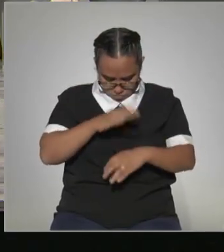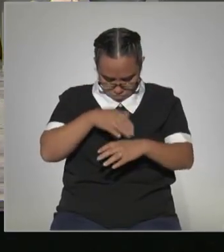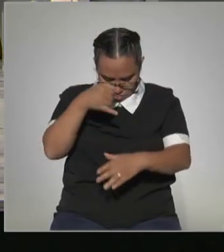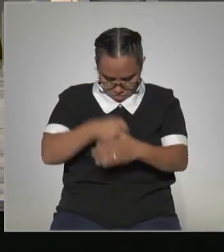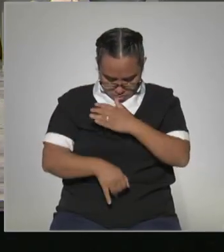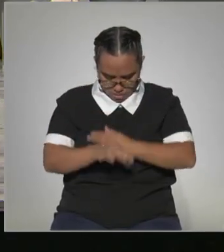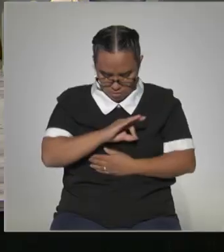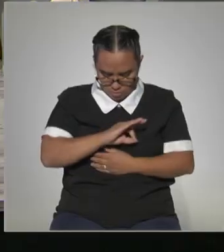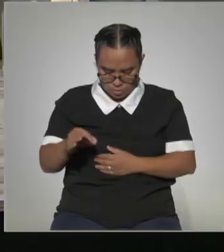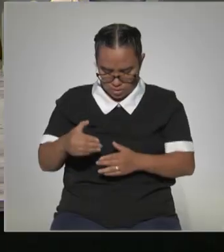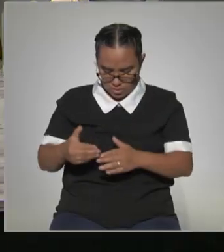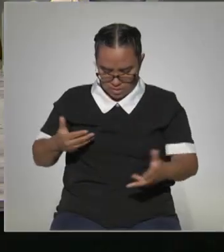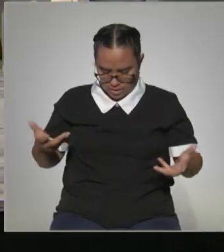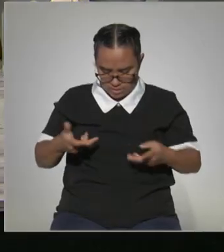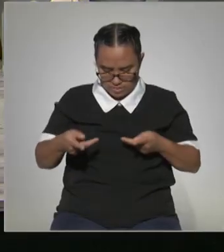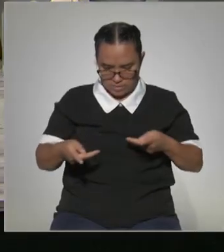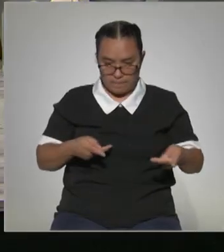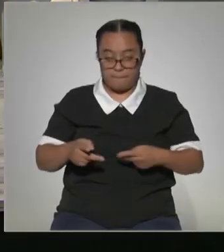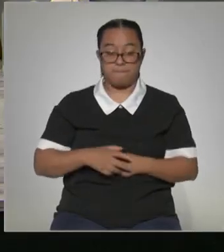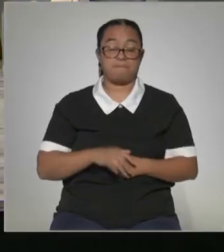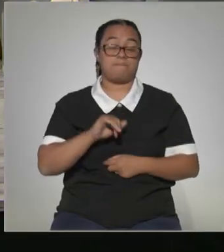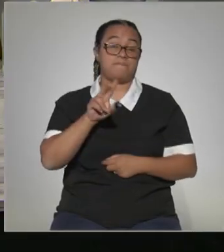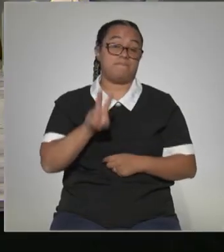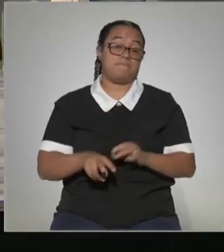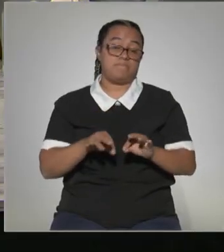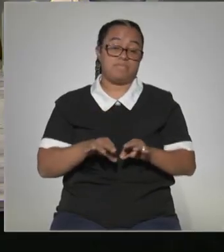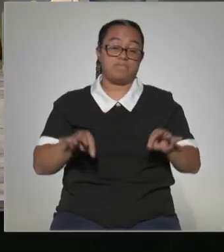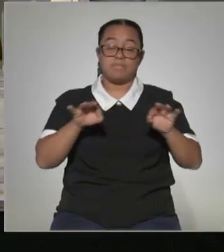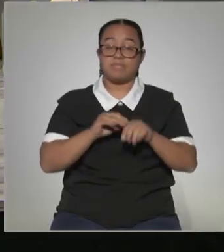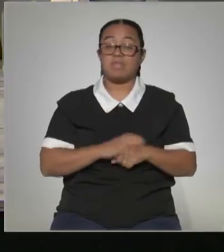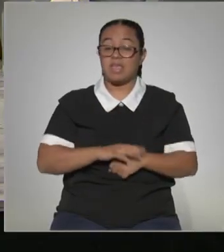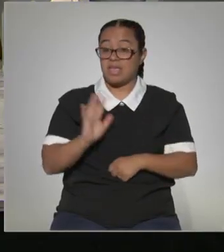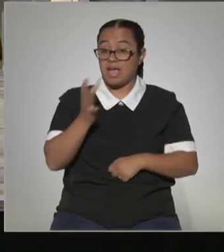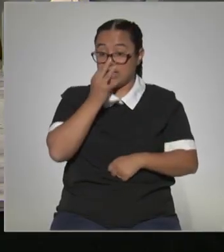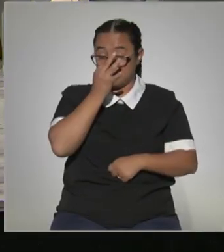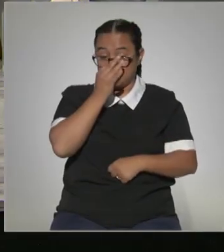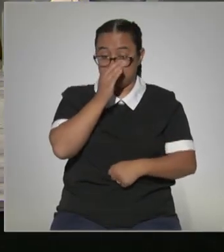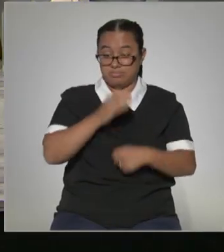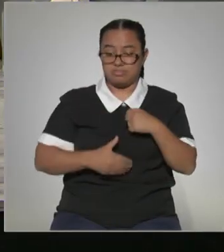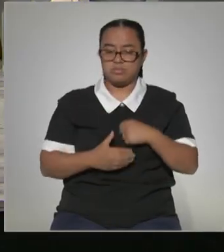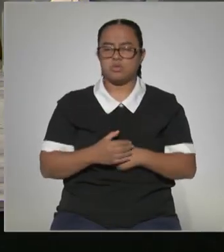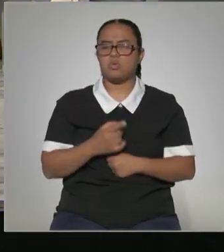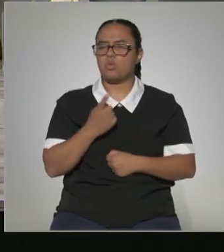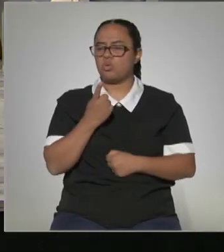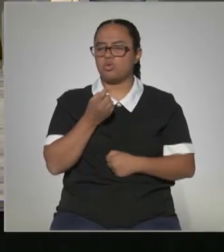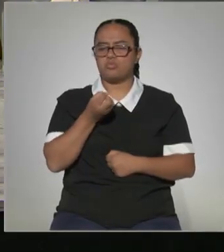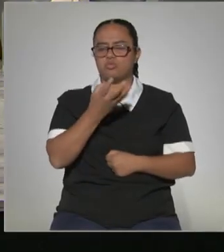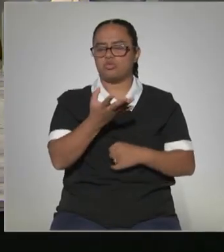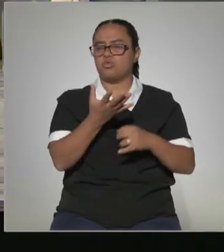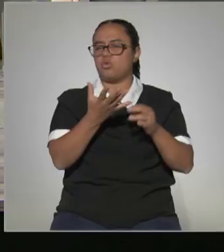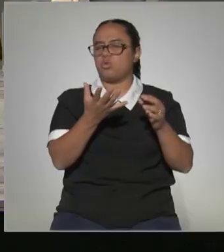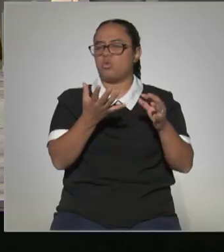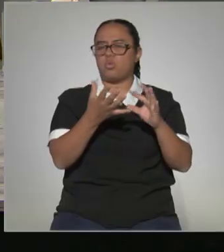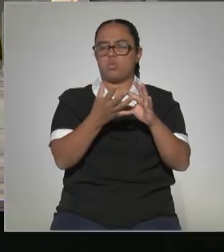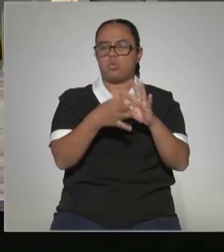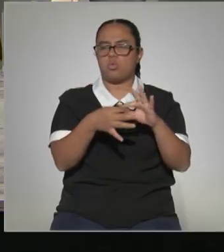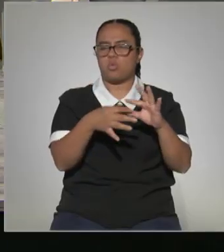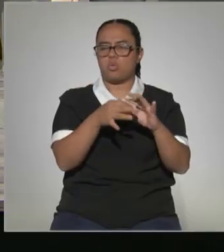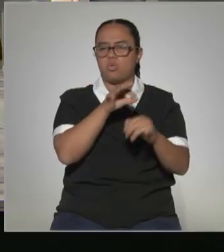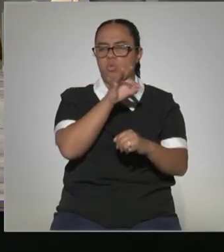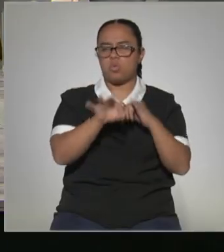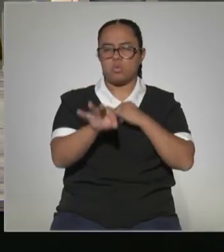propias estrategias, ¿no? Claro, importantísimo. Oigan, pues ya estamos al final del programa. ¿Qué quisieras que se llevara el público como